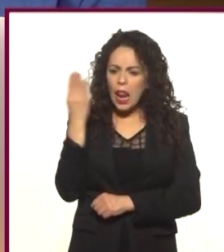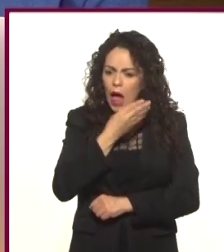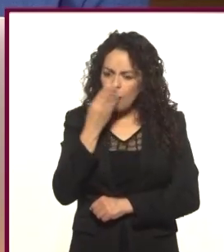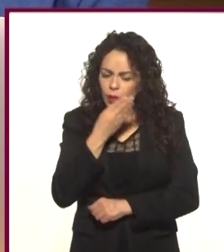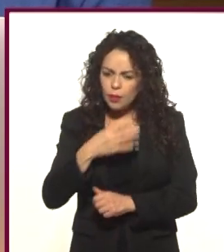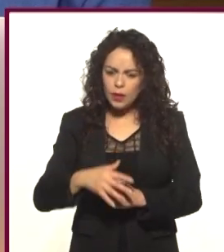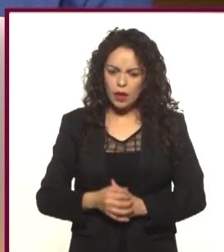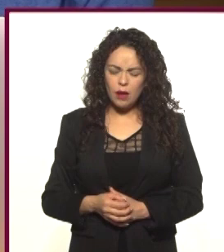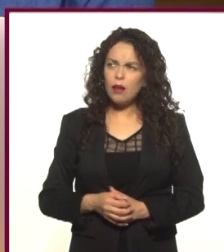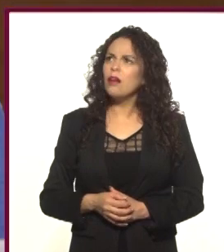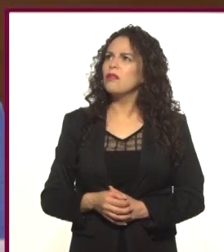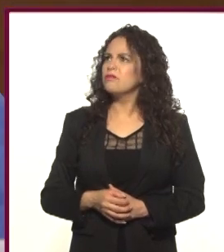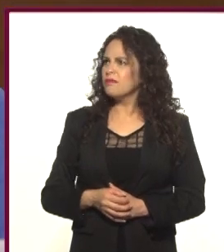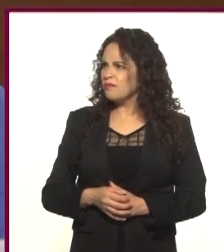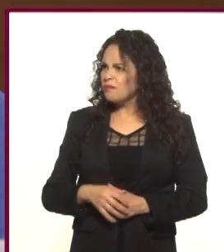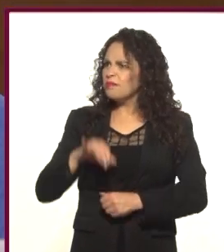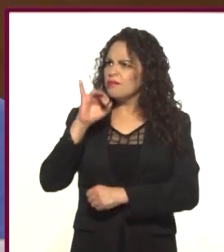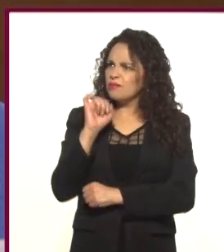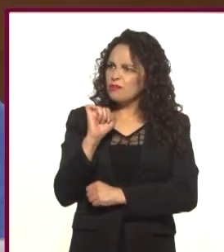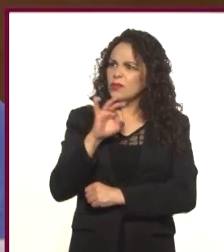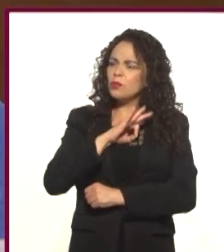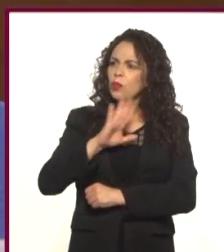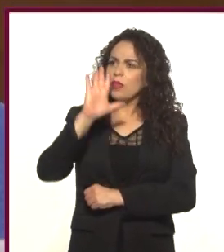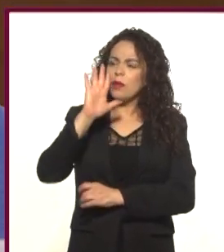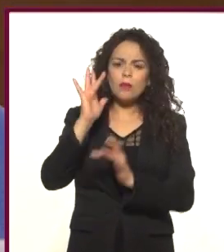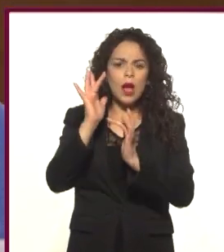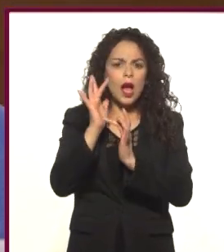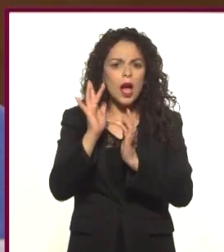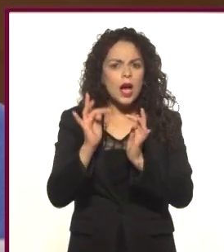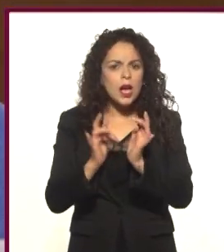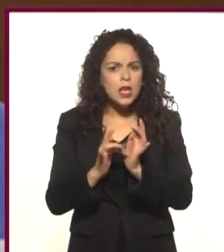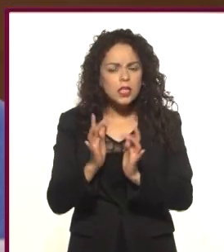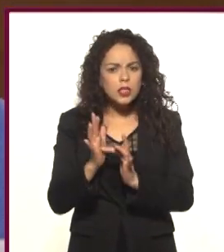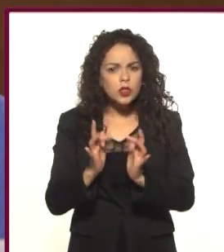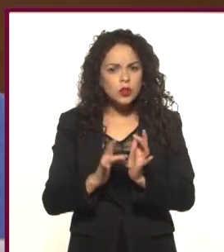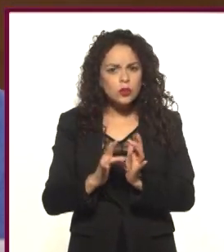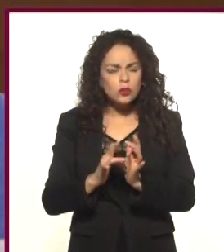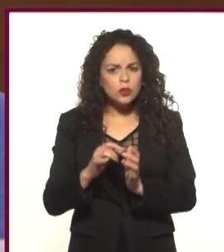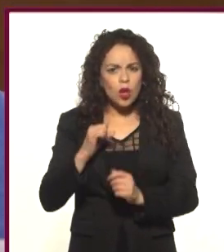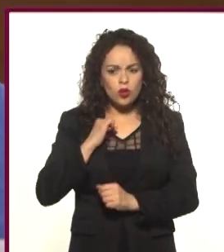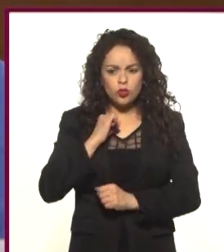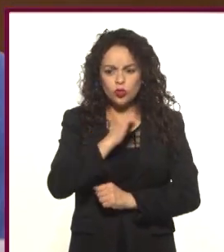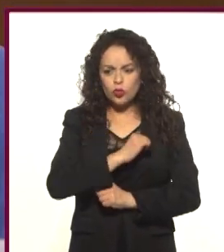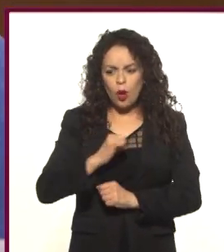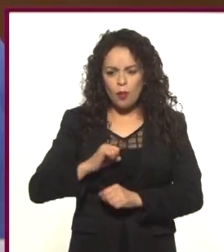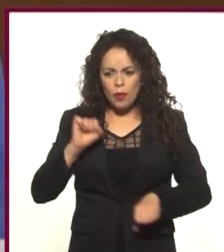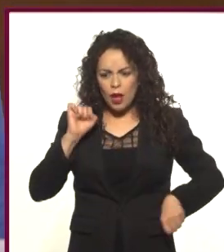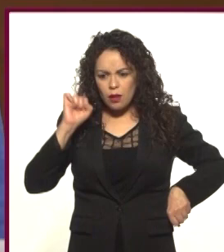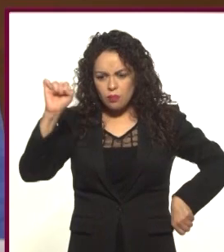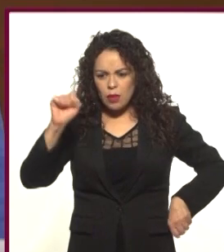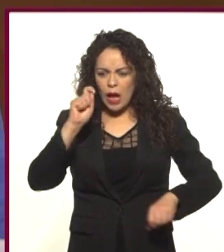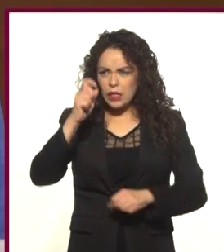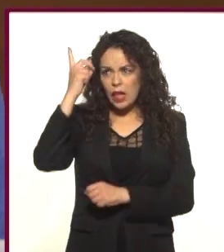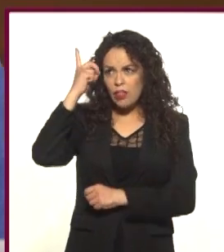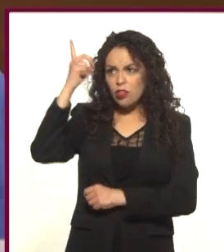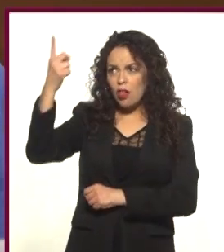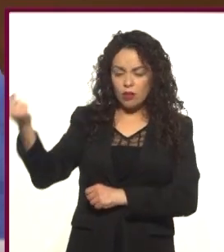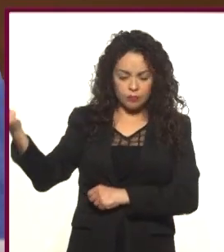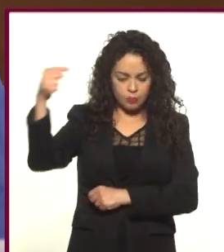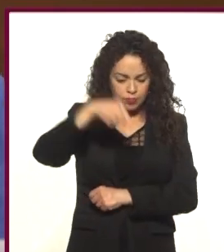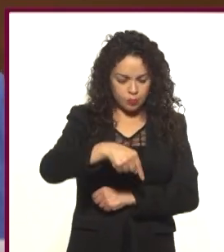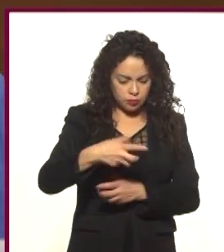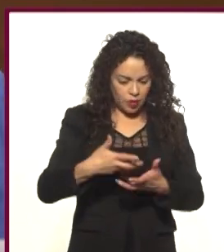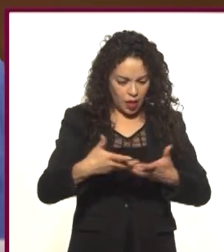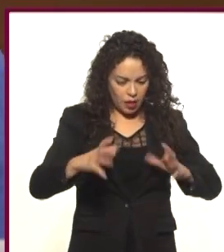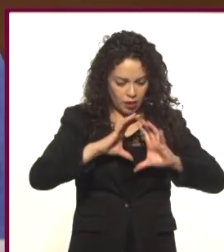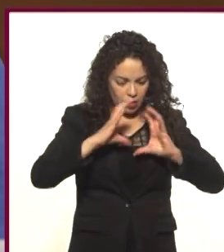Pues ahora que lo pienso, también podría parecerse a la de Jesús. Y como Superman, podría ser un tipo de Dios que fue enviado a la